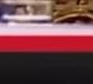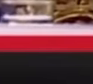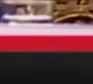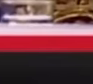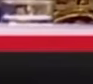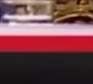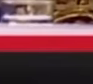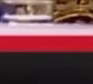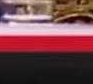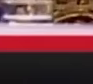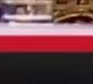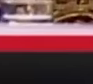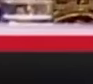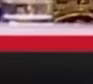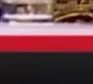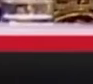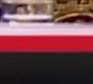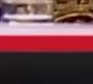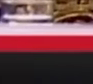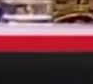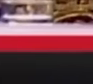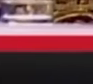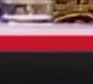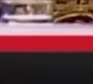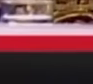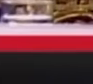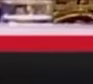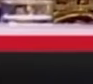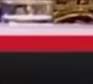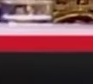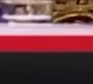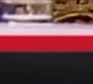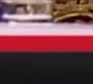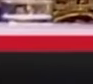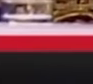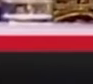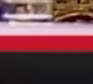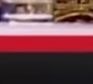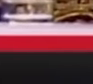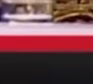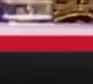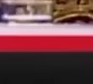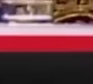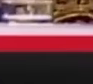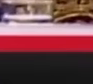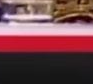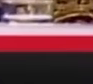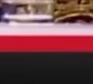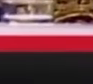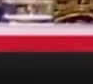es bastante prestigiada al respecto, y que por precios unitarios, por lo menos